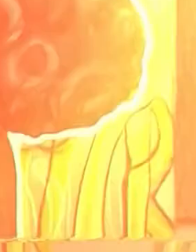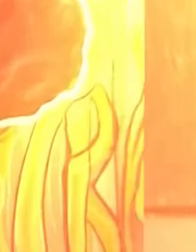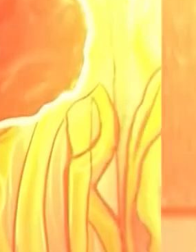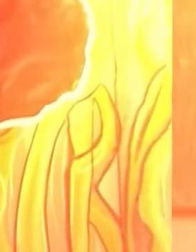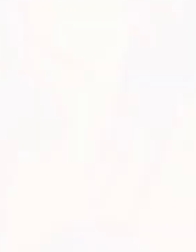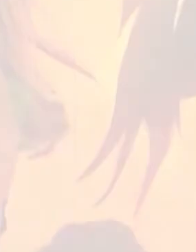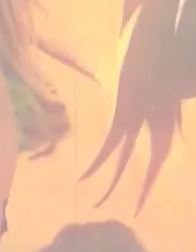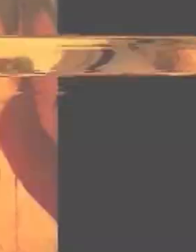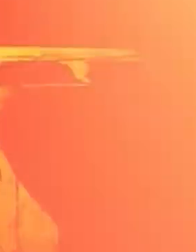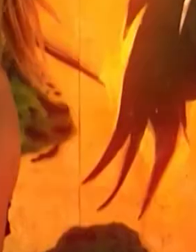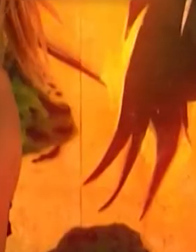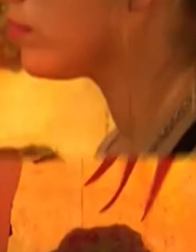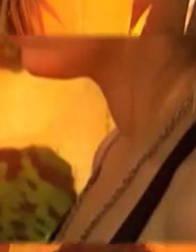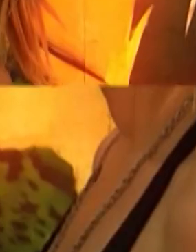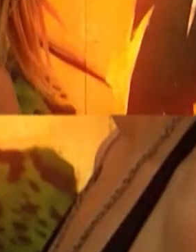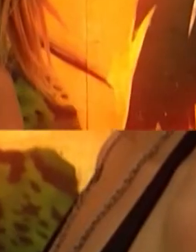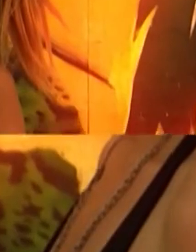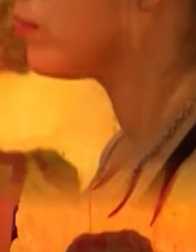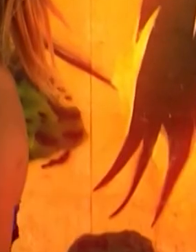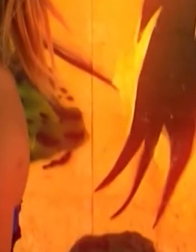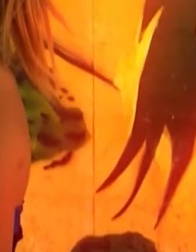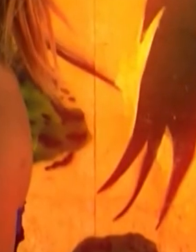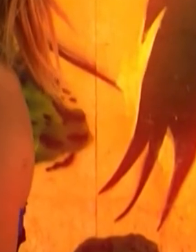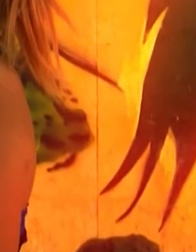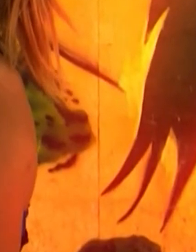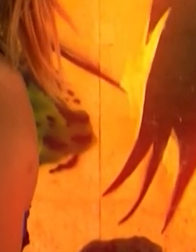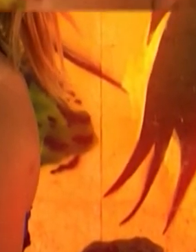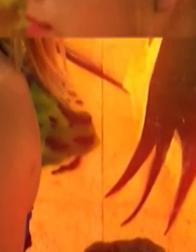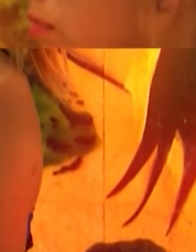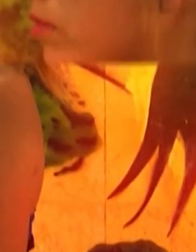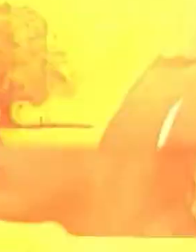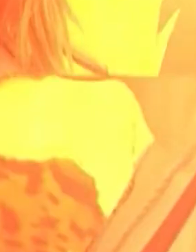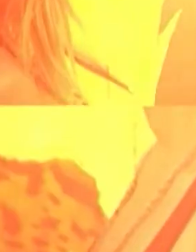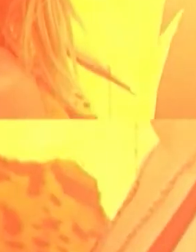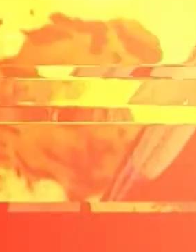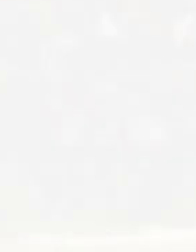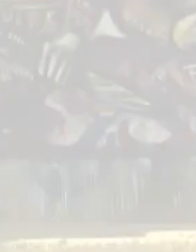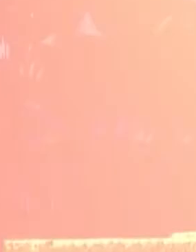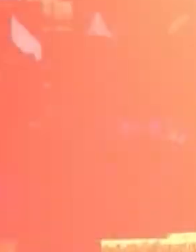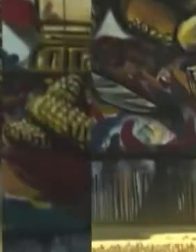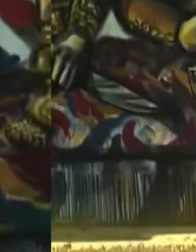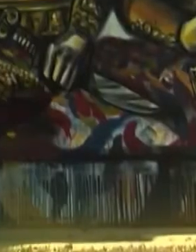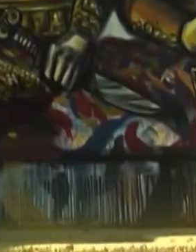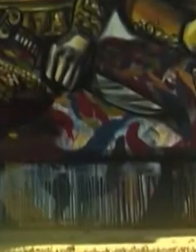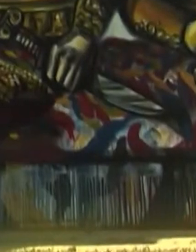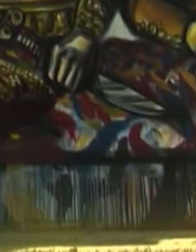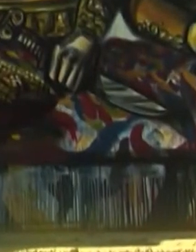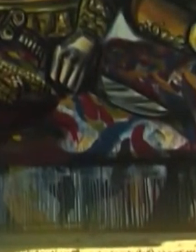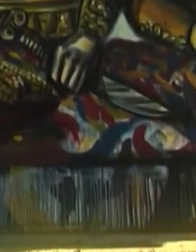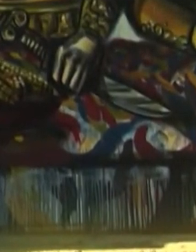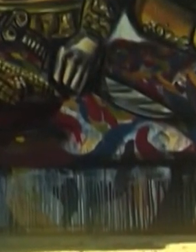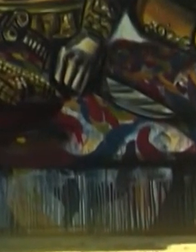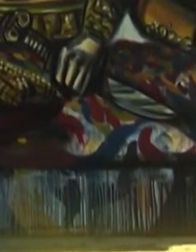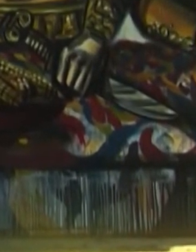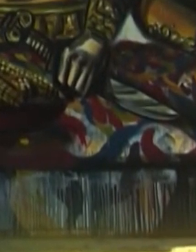Ay, corazón, corazón, corazón. Tus ojos me están llenando solo